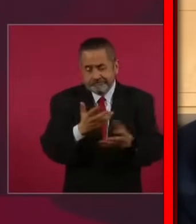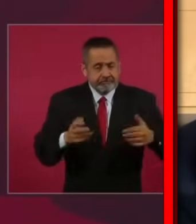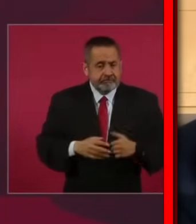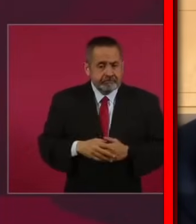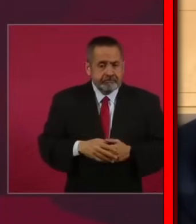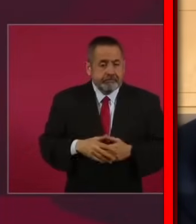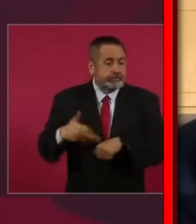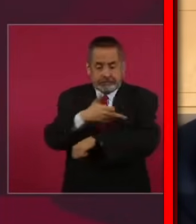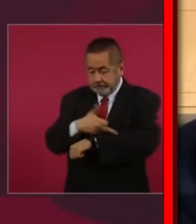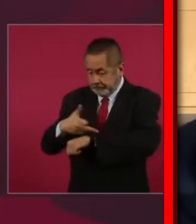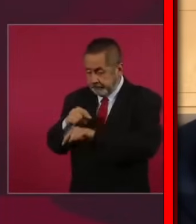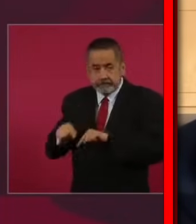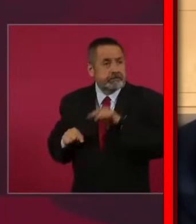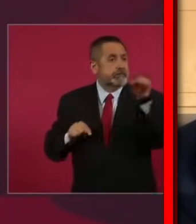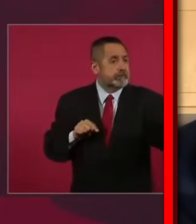relaciones